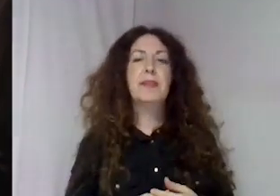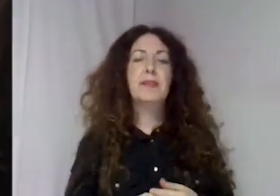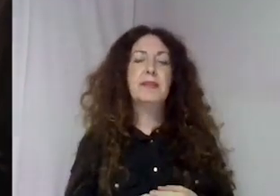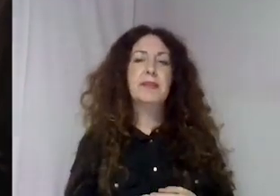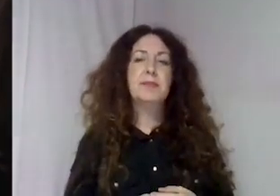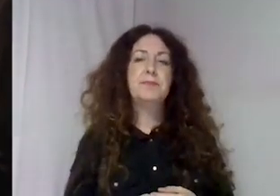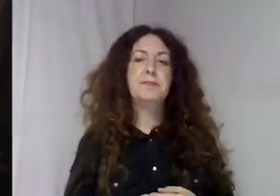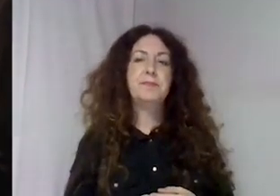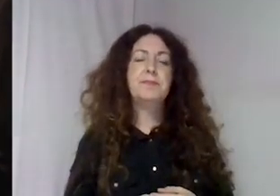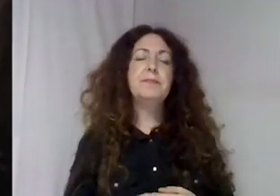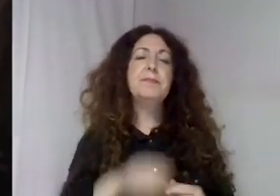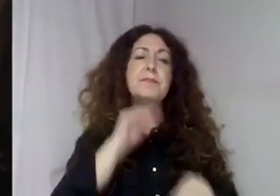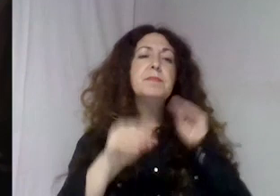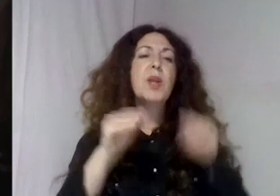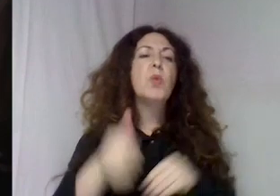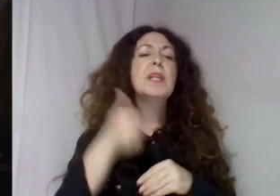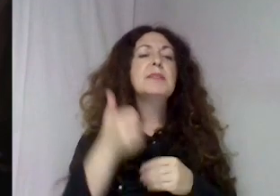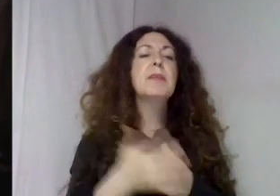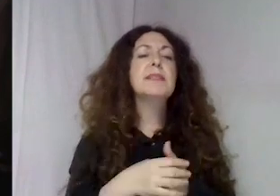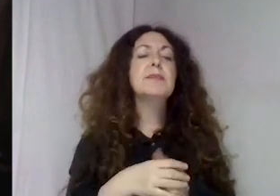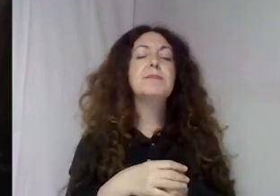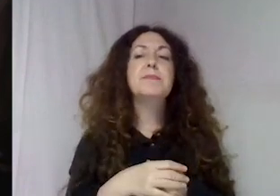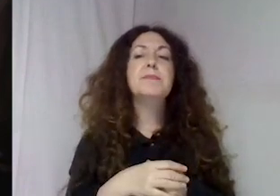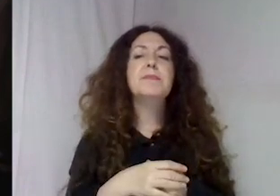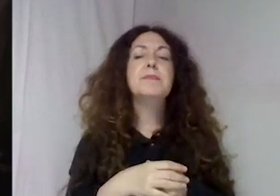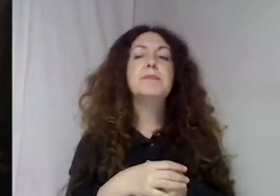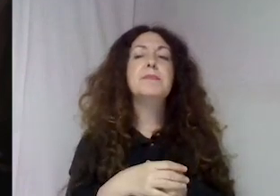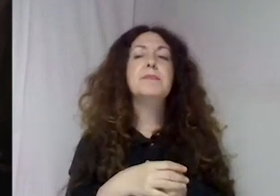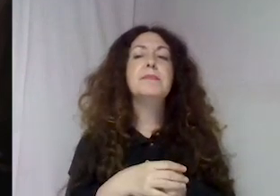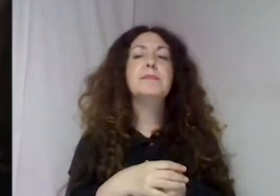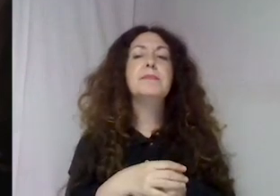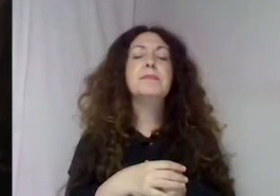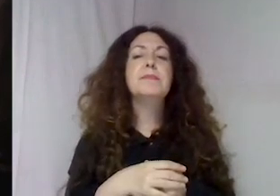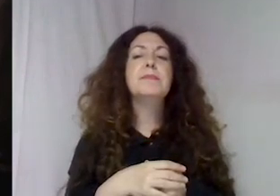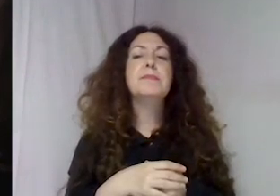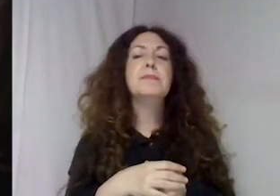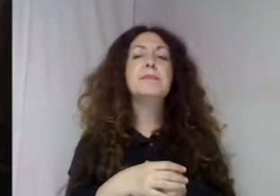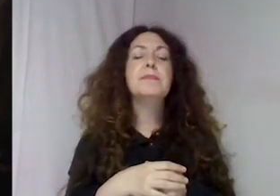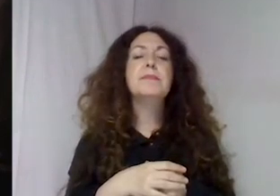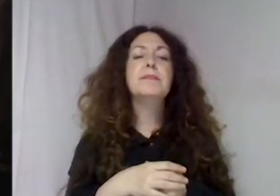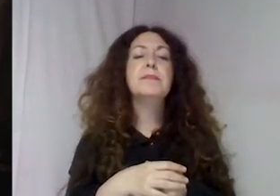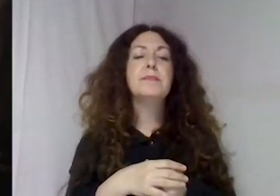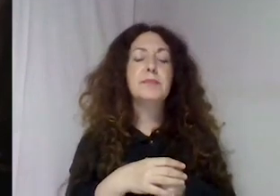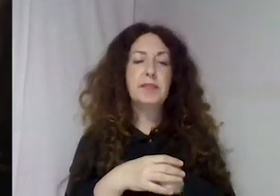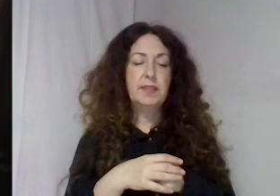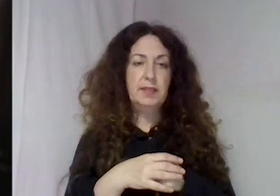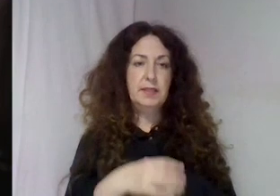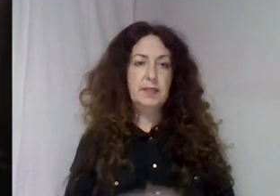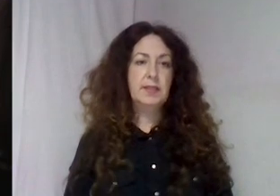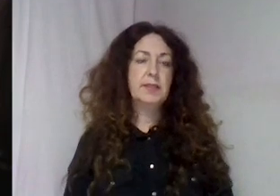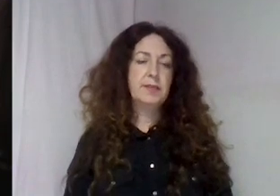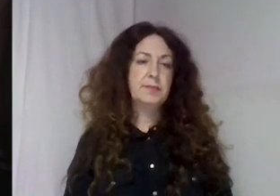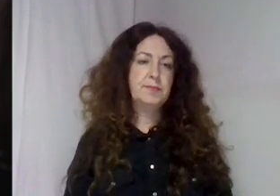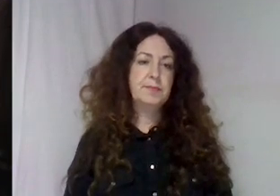que sea eso... un asunto relevante, ¿no? Vamos, tan relevante, siéndolo como ciudadano, vamos. Pero vamos, quiero decir que eso